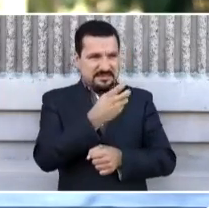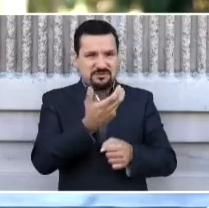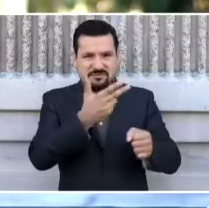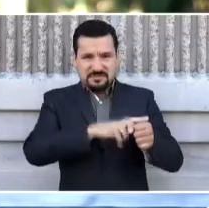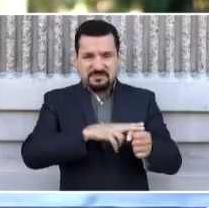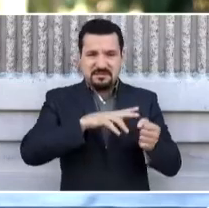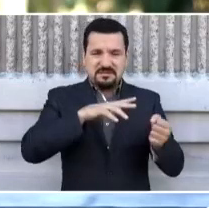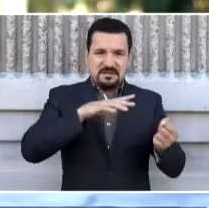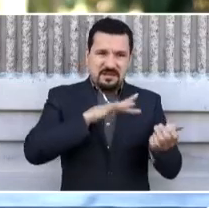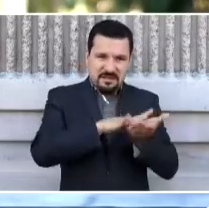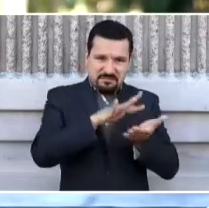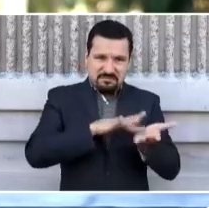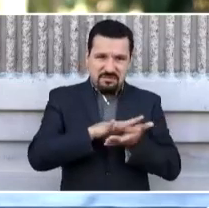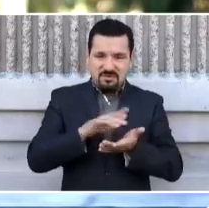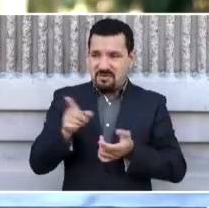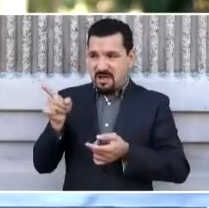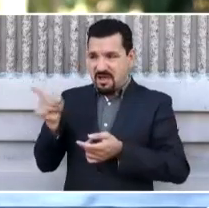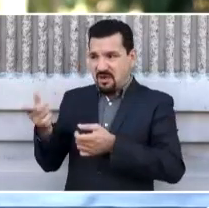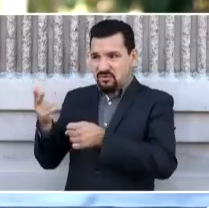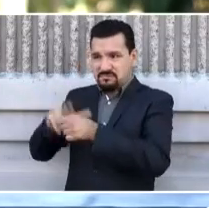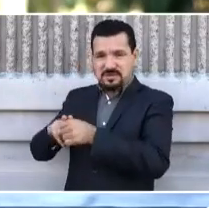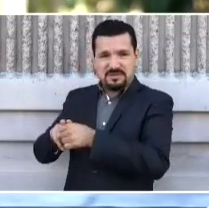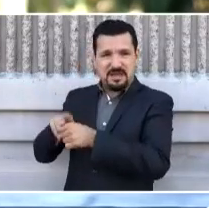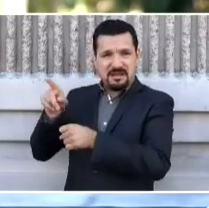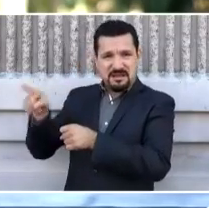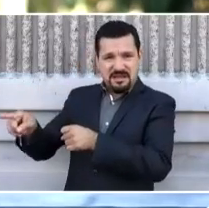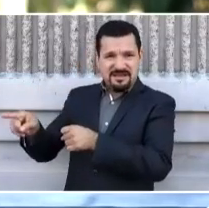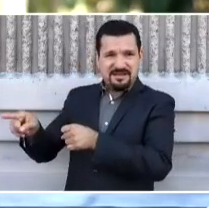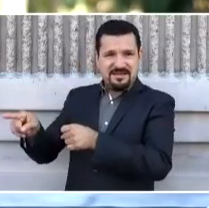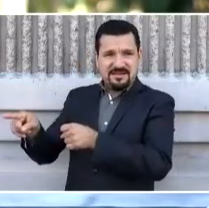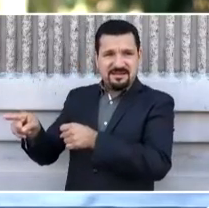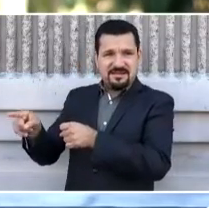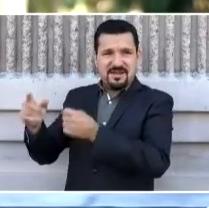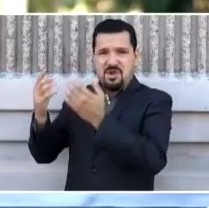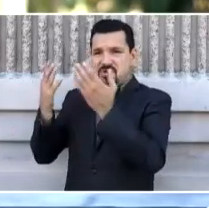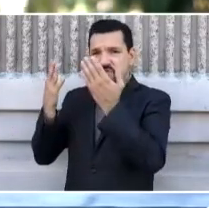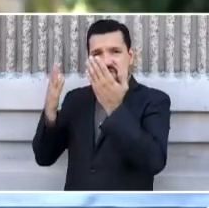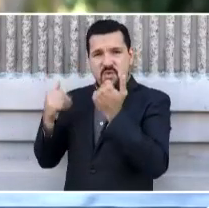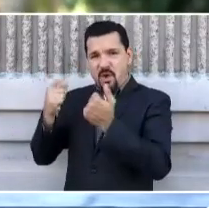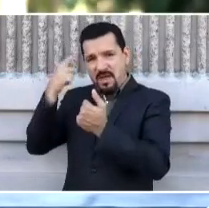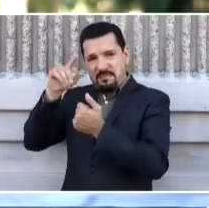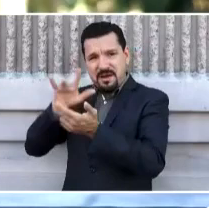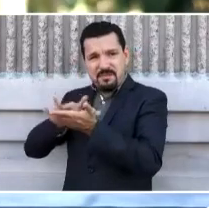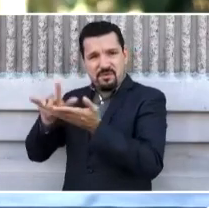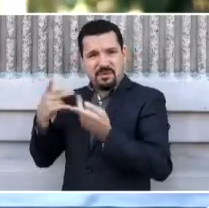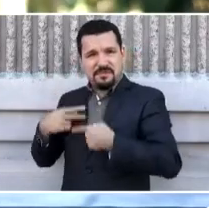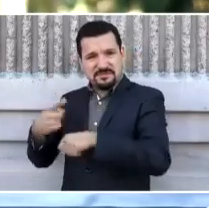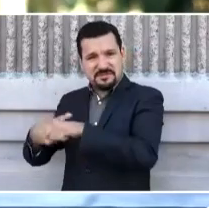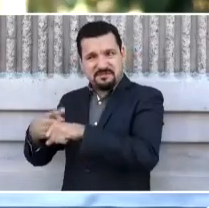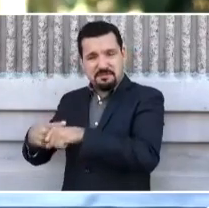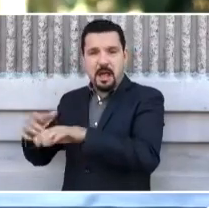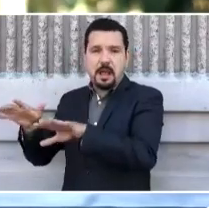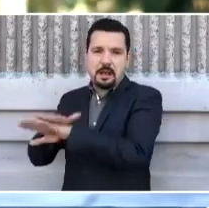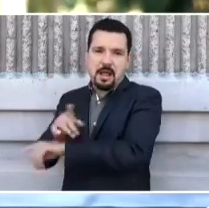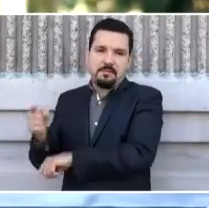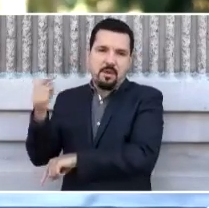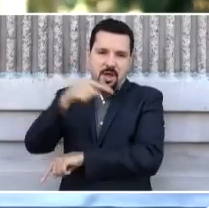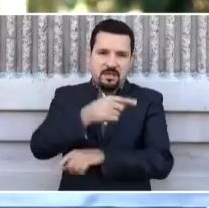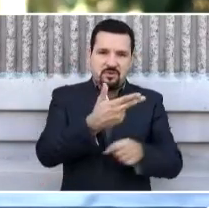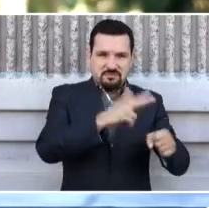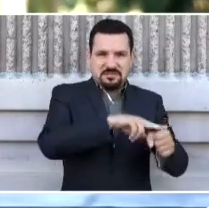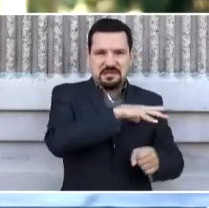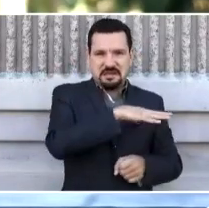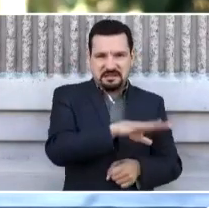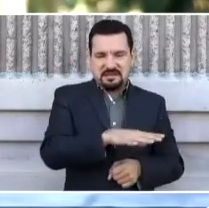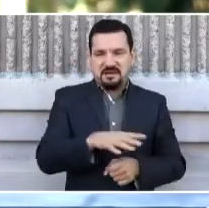hospital y nos envían lo que las otras unidades no tienen capacidad de resolución. Por falta de